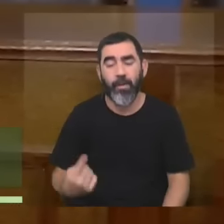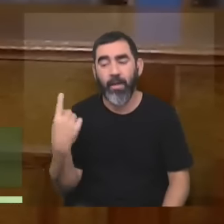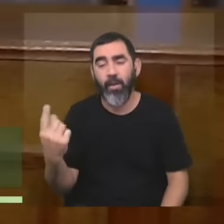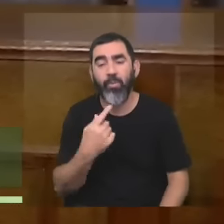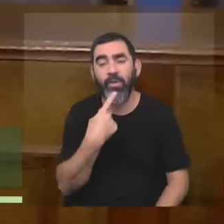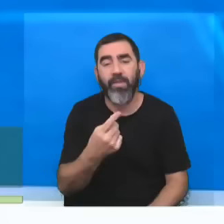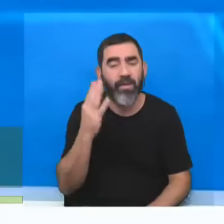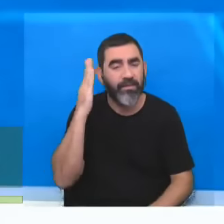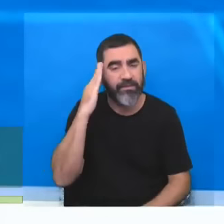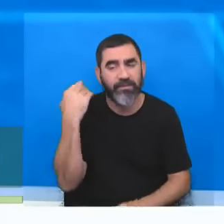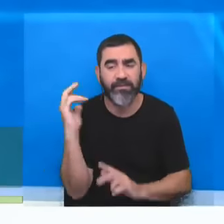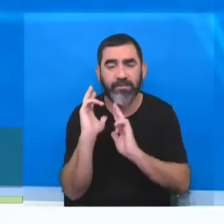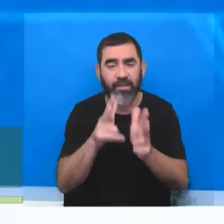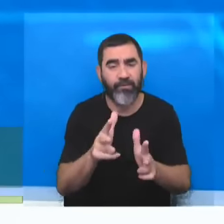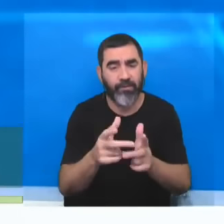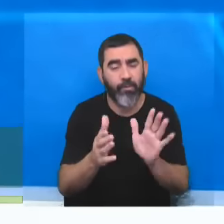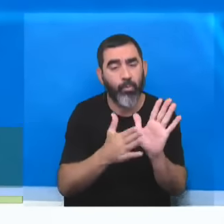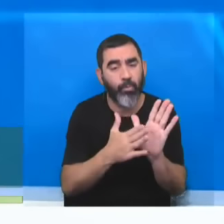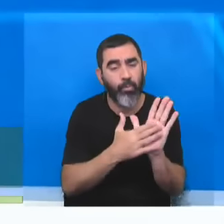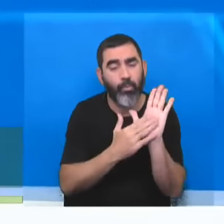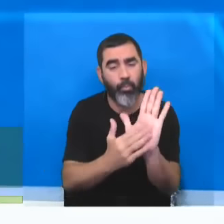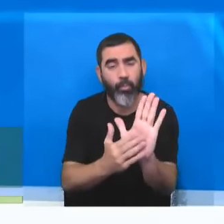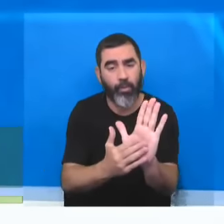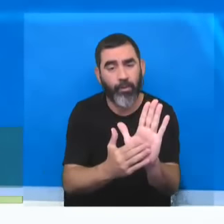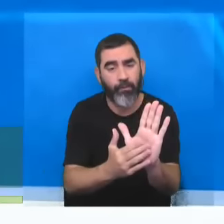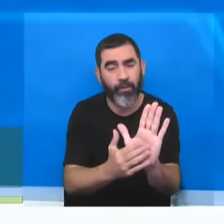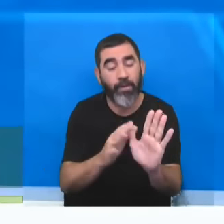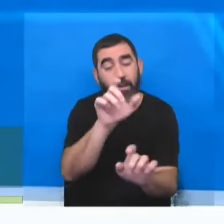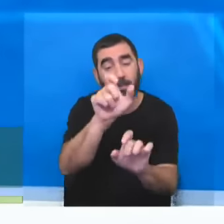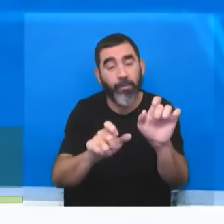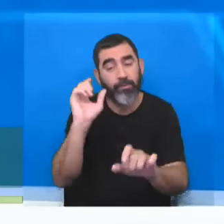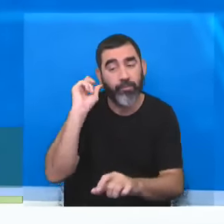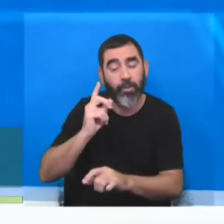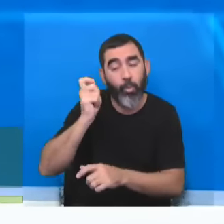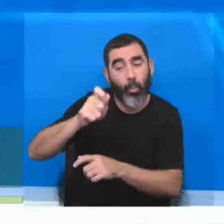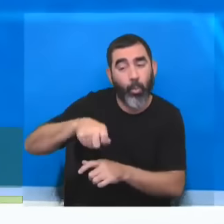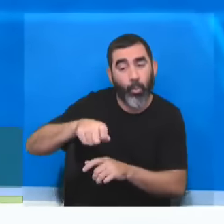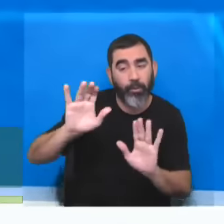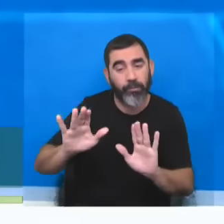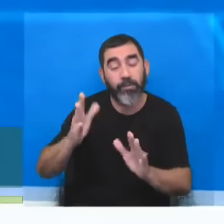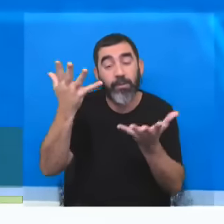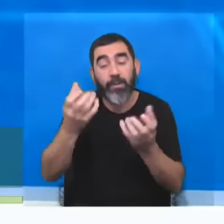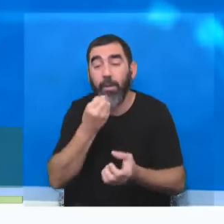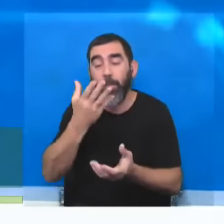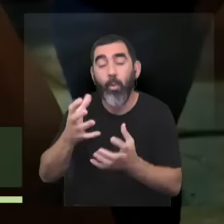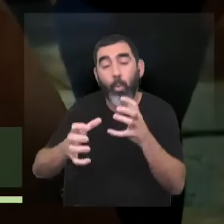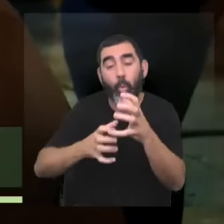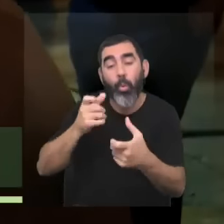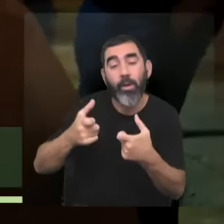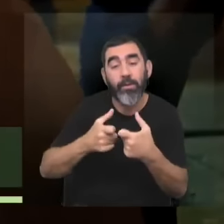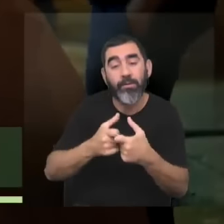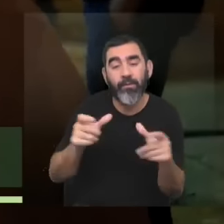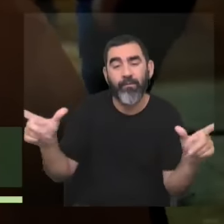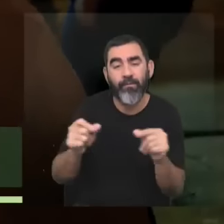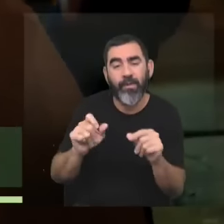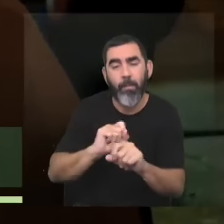diga lo que tenga que decir y aporte las pruebas que tenga Para aportar y que sea la ciudadanía la que juzgue Si queremos una mejor coalición terminemos